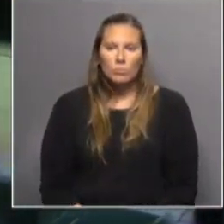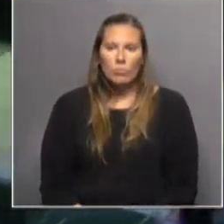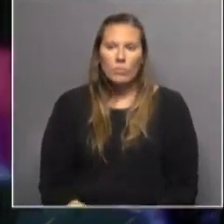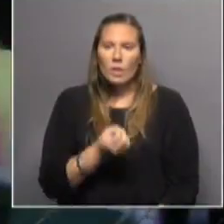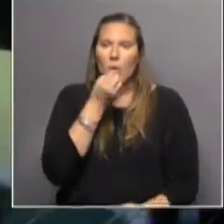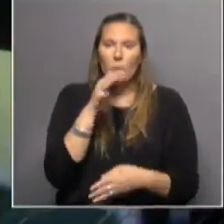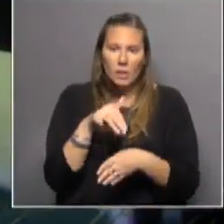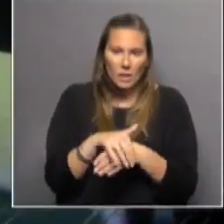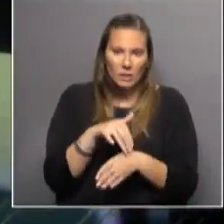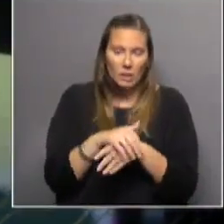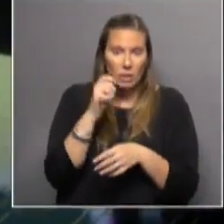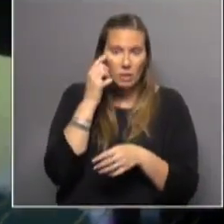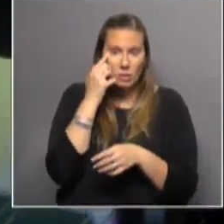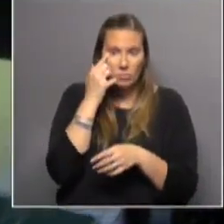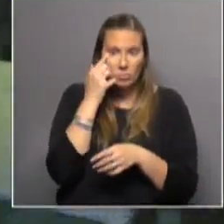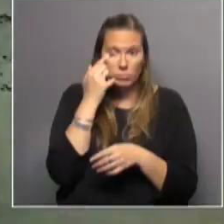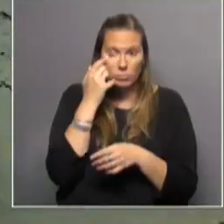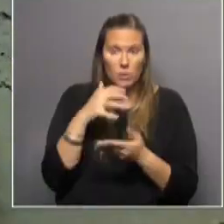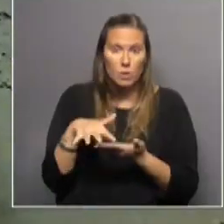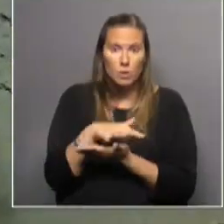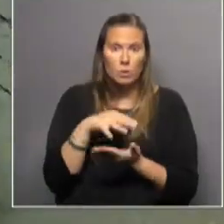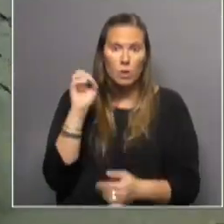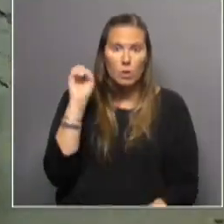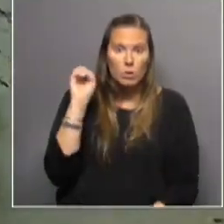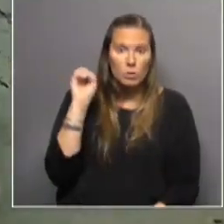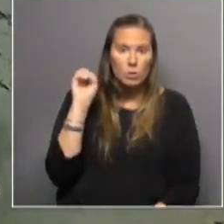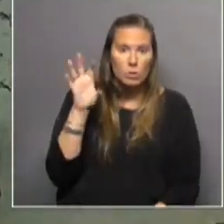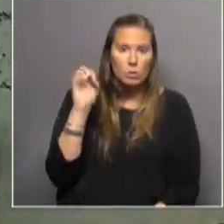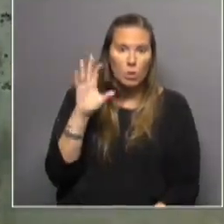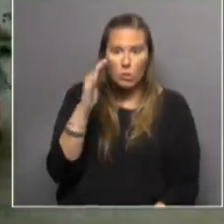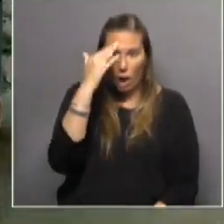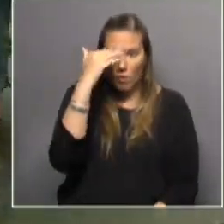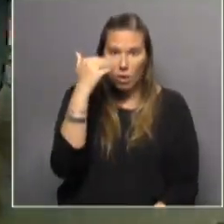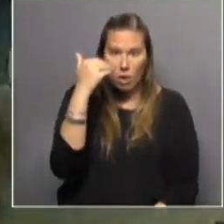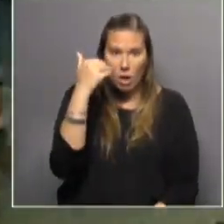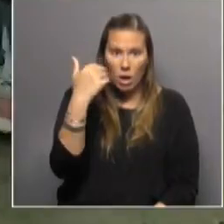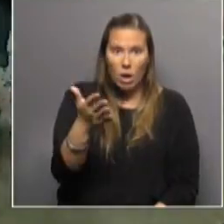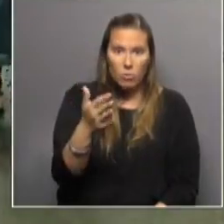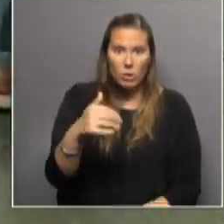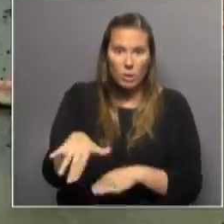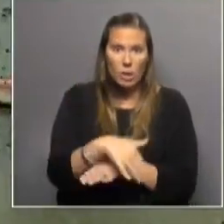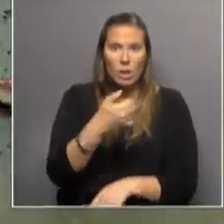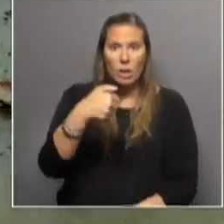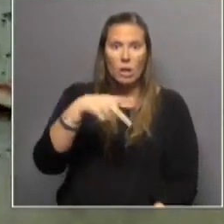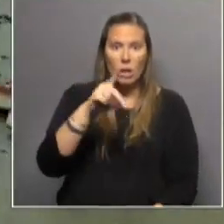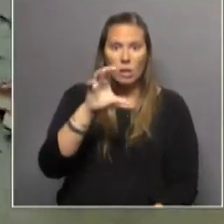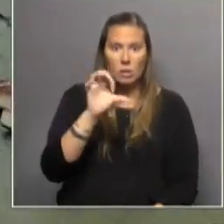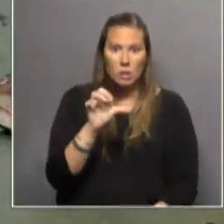Muy buenas tardes, ¿cómo están? Yo estoy en el Sodre, acá afuera, en Andes y Mercedes